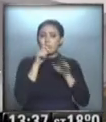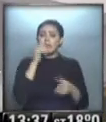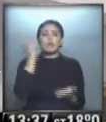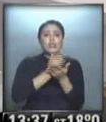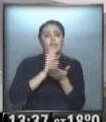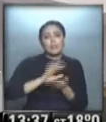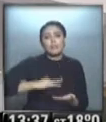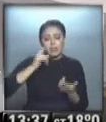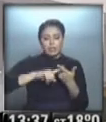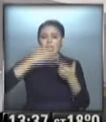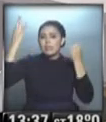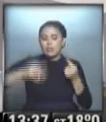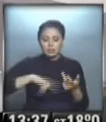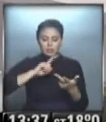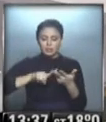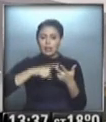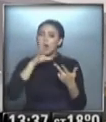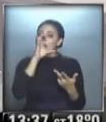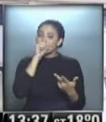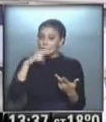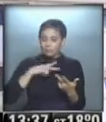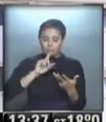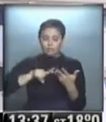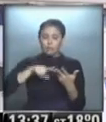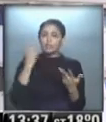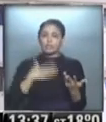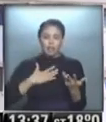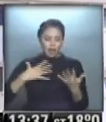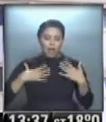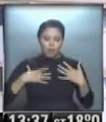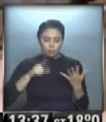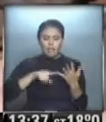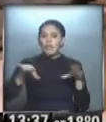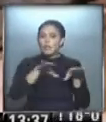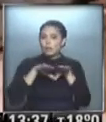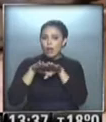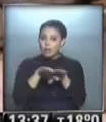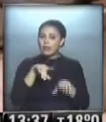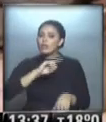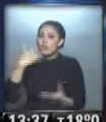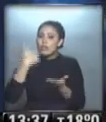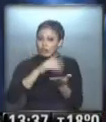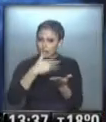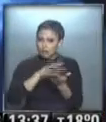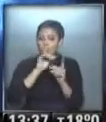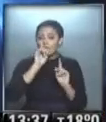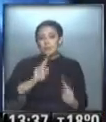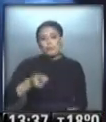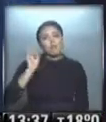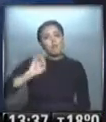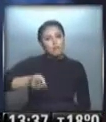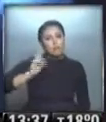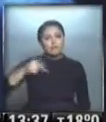derechos a la vida a la dignidad a la intimidad a la salud a la igualdad y no discriminación y la prohibición